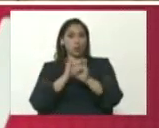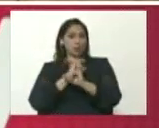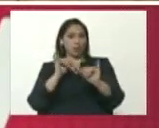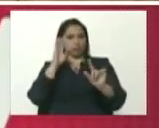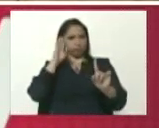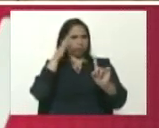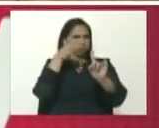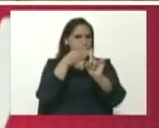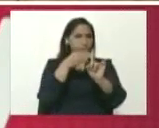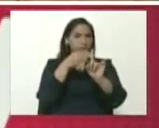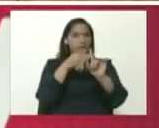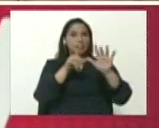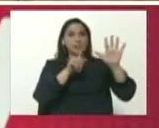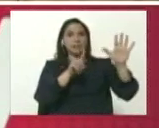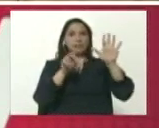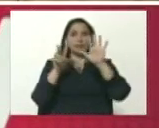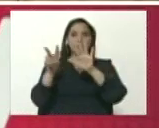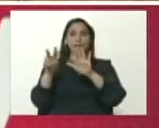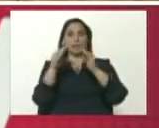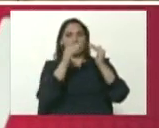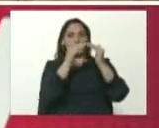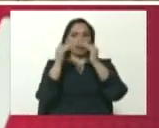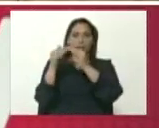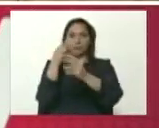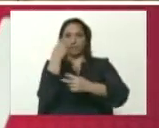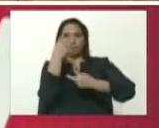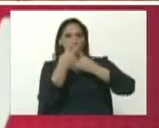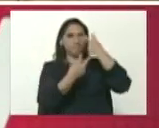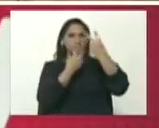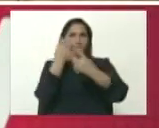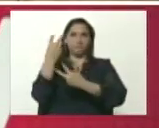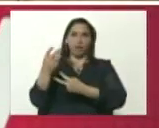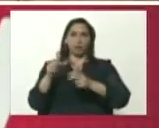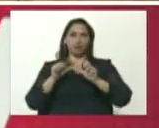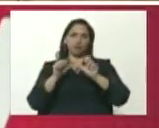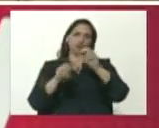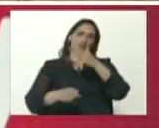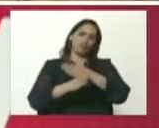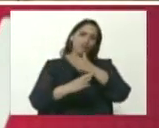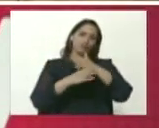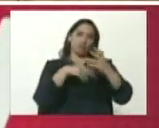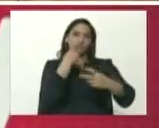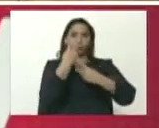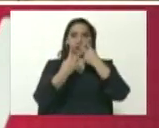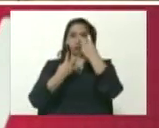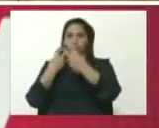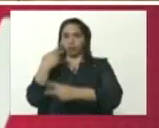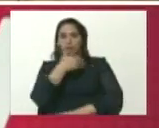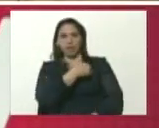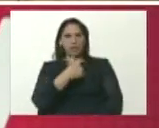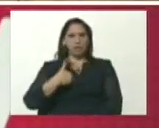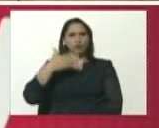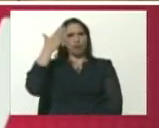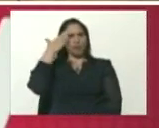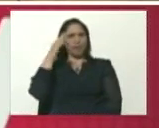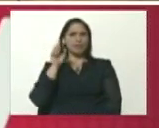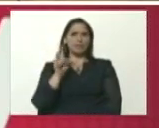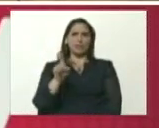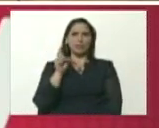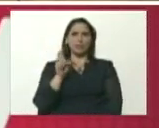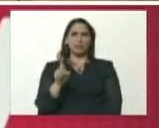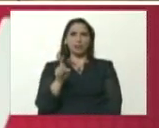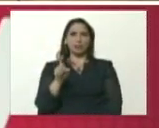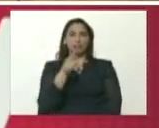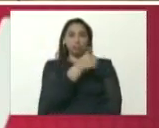abordado 67 casas, presidente, y seguimos abordando porque queremos saber las necesidades